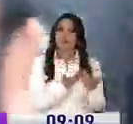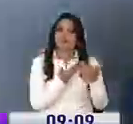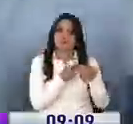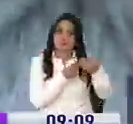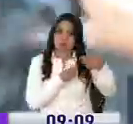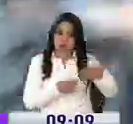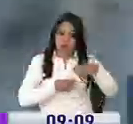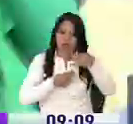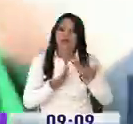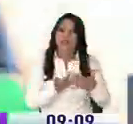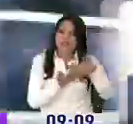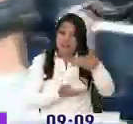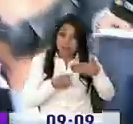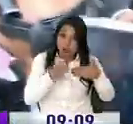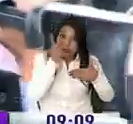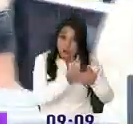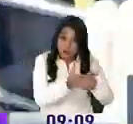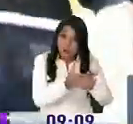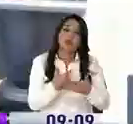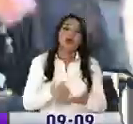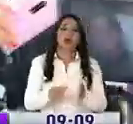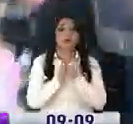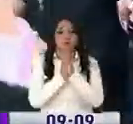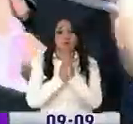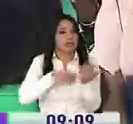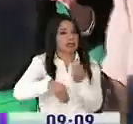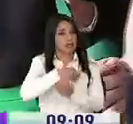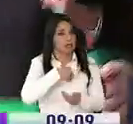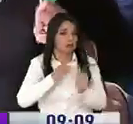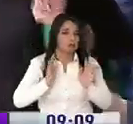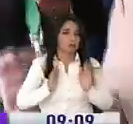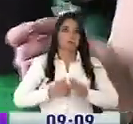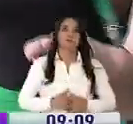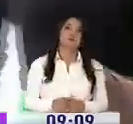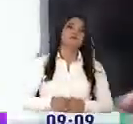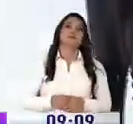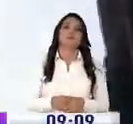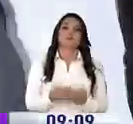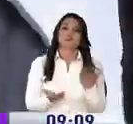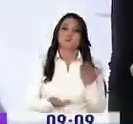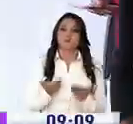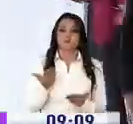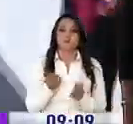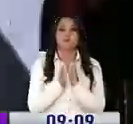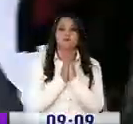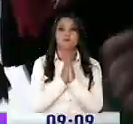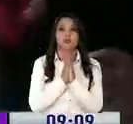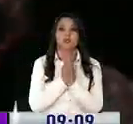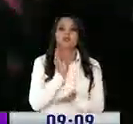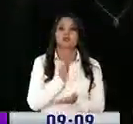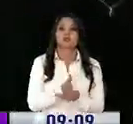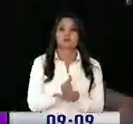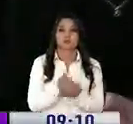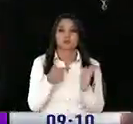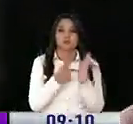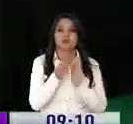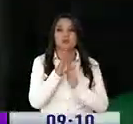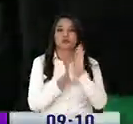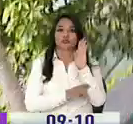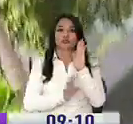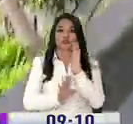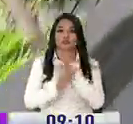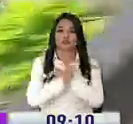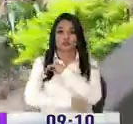la notificación de la sentencia escrita y presentaremos los recursos pertinentes. Sin descartar la posibilidad de solicitar la suspensión constitucional de la